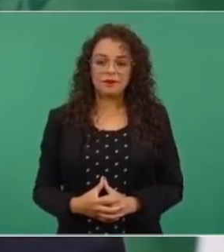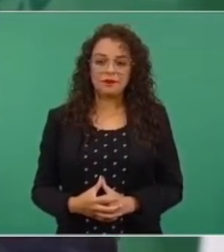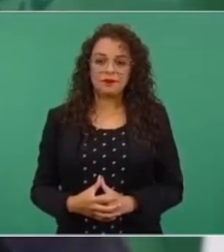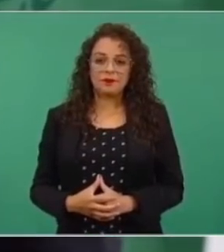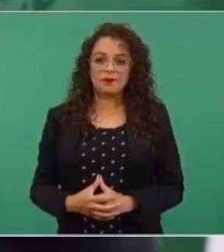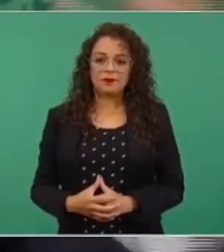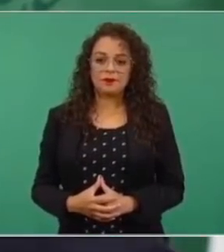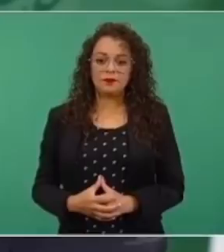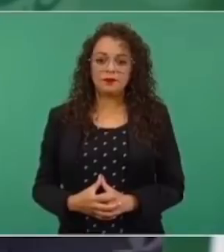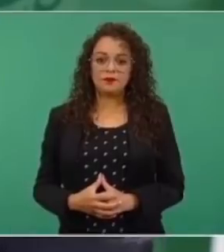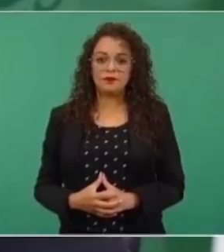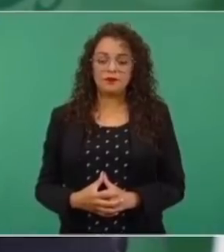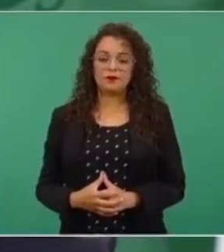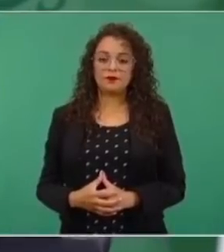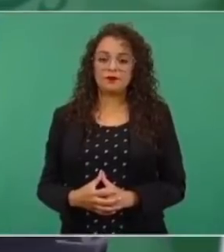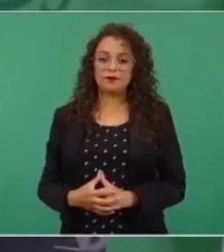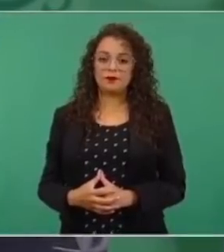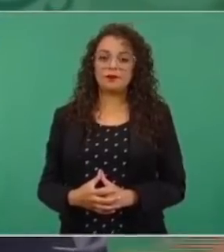Ya saben